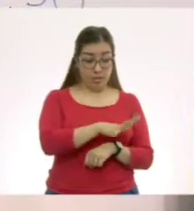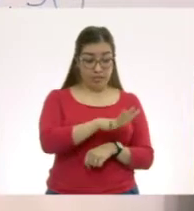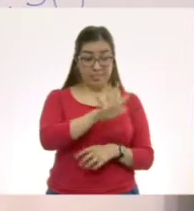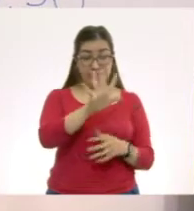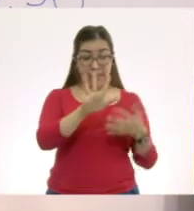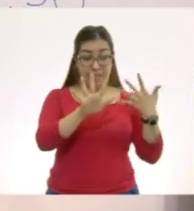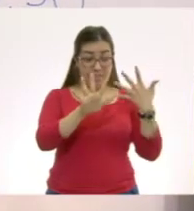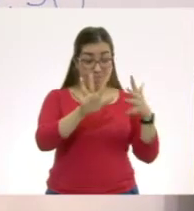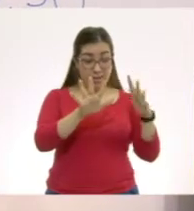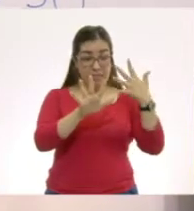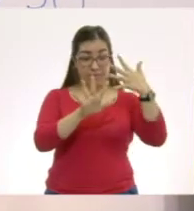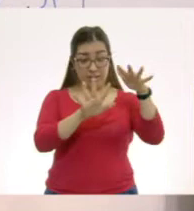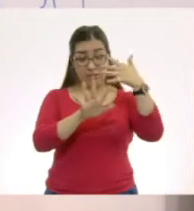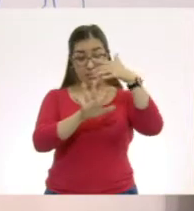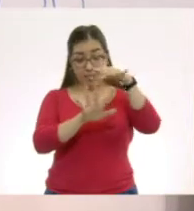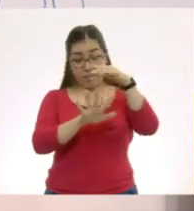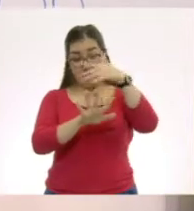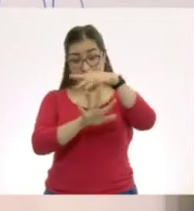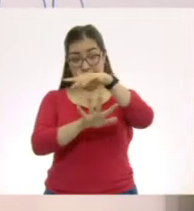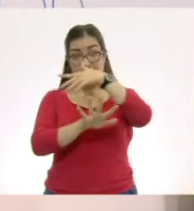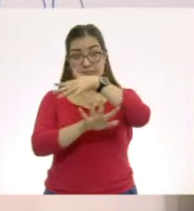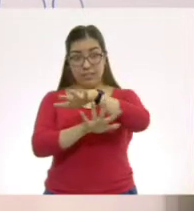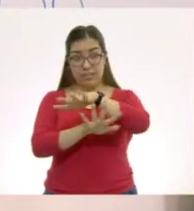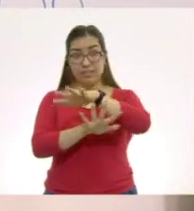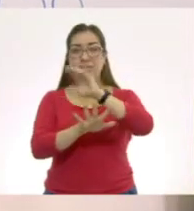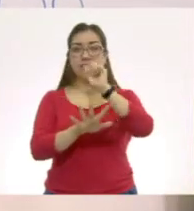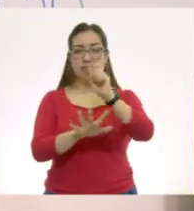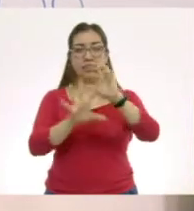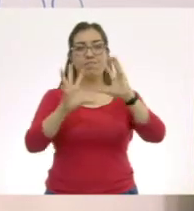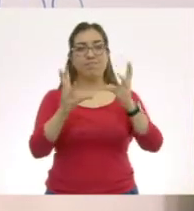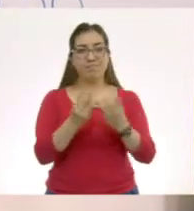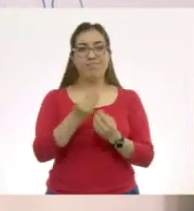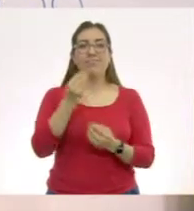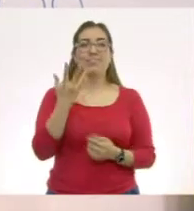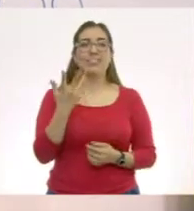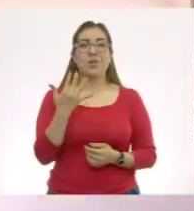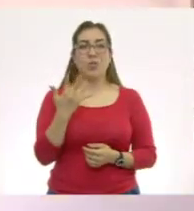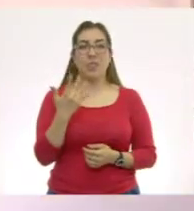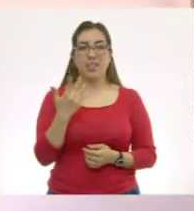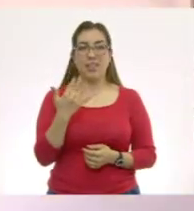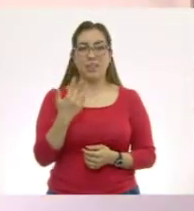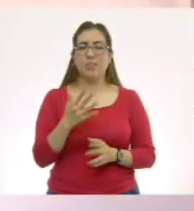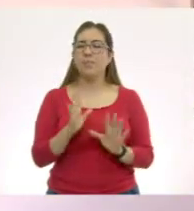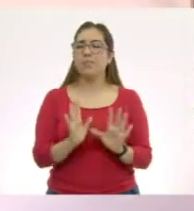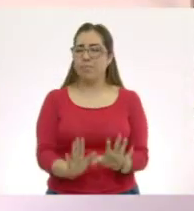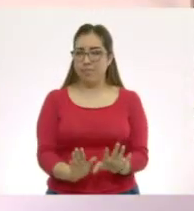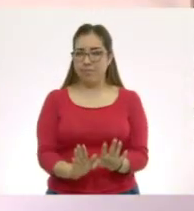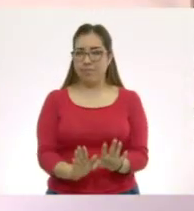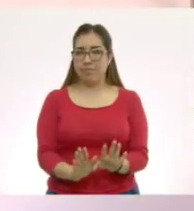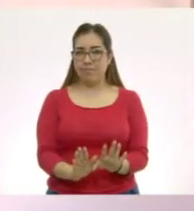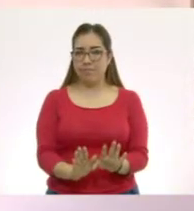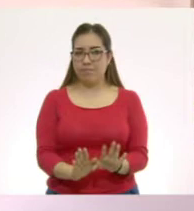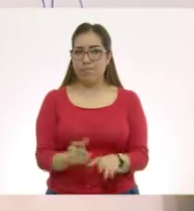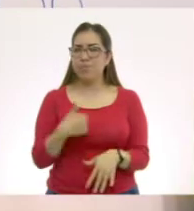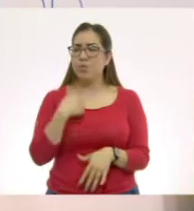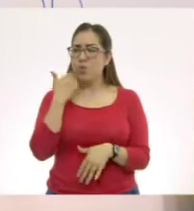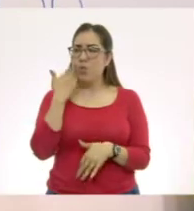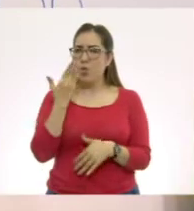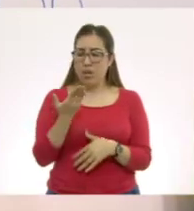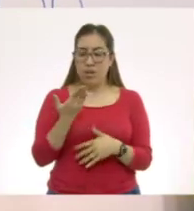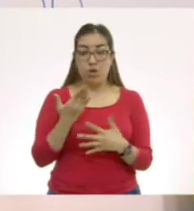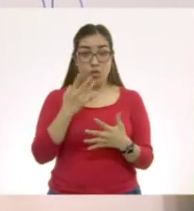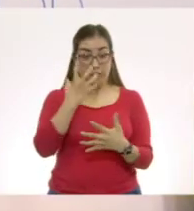5 veces. 5 veces 10. Niñas y niñas, muy bien. Ahora, si yo quisiera agrupar de 5